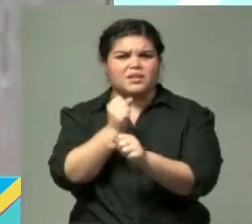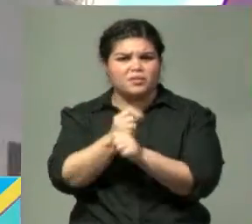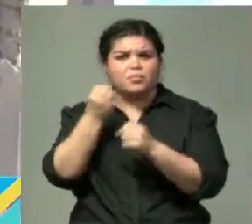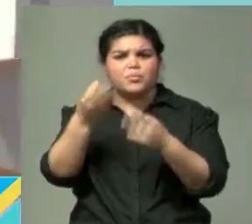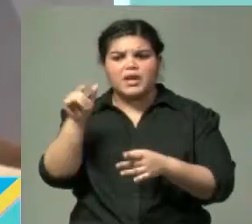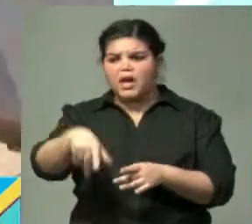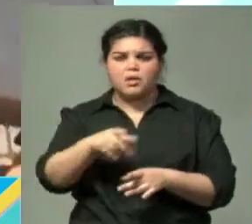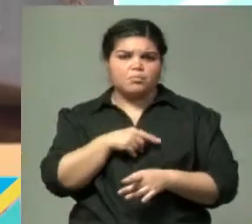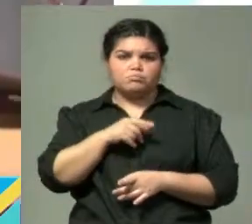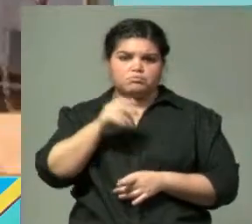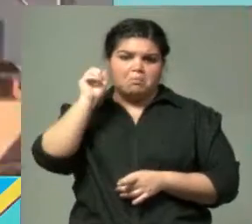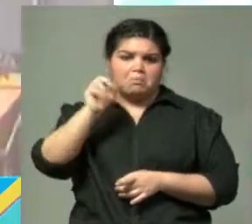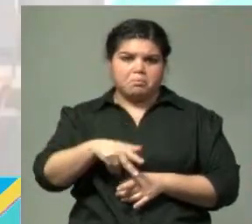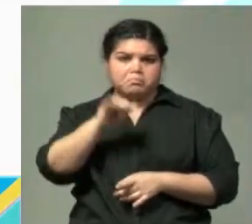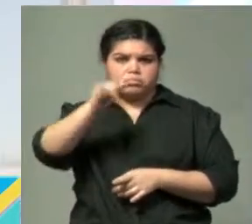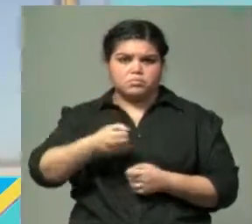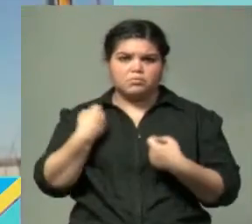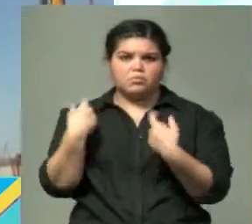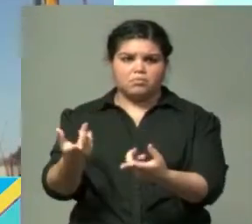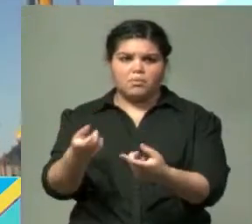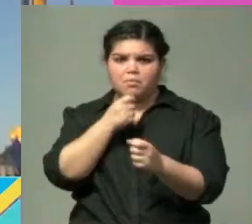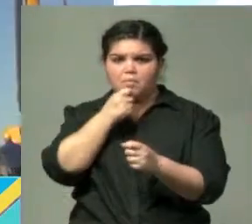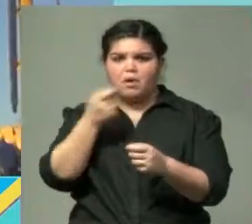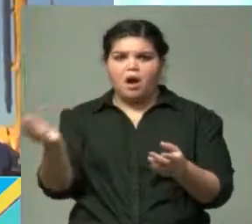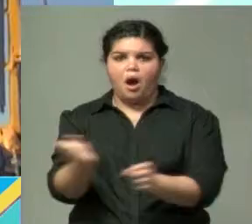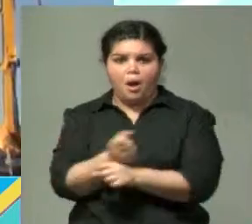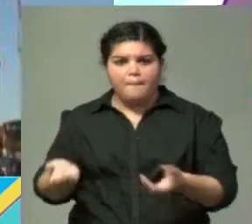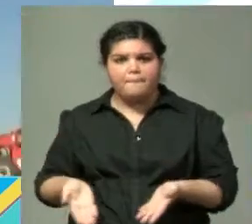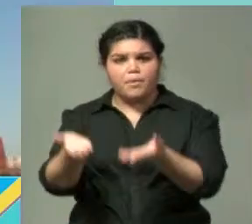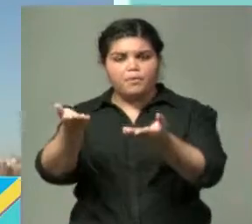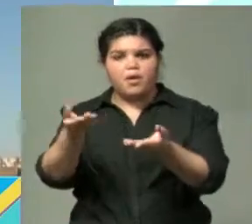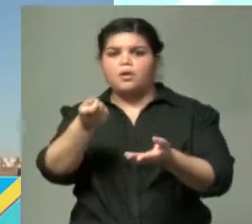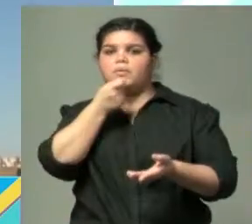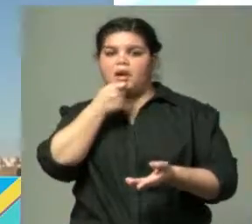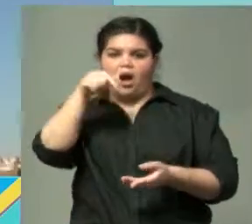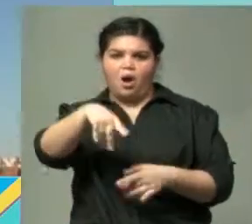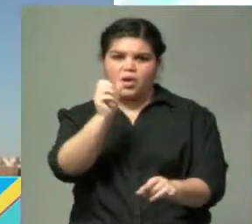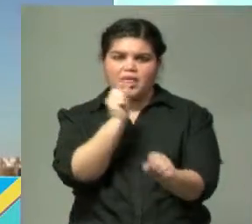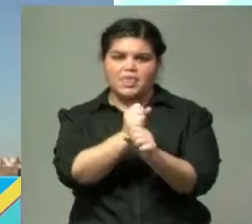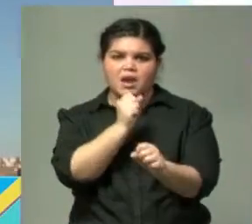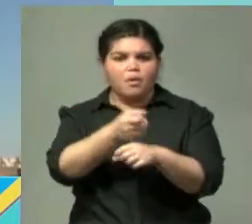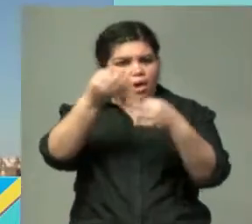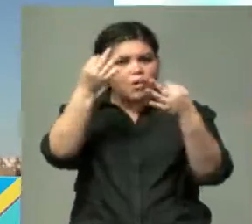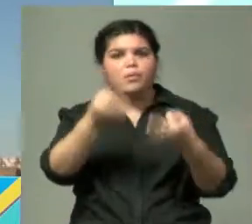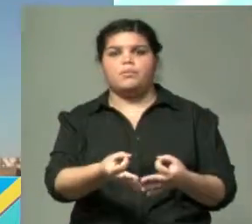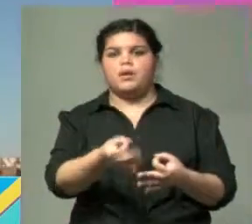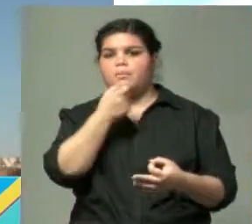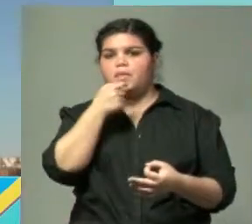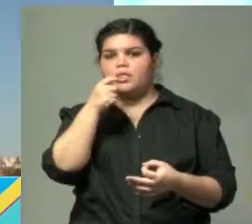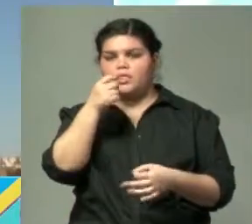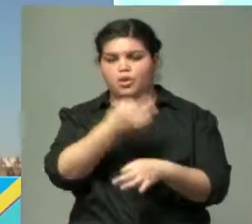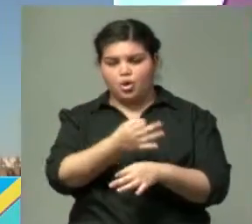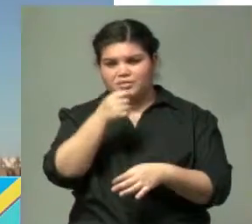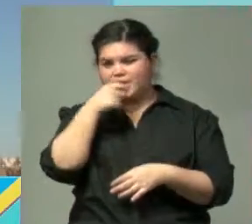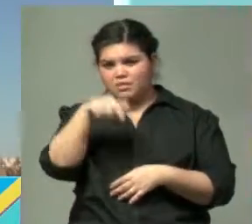lo permiten. Hoy, si conseguís un trabajo más o menos en regla en Mendoza, no te digo por experiencia propia, digamos,